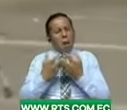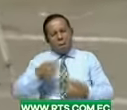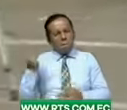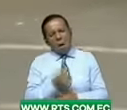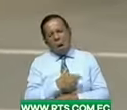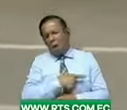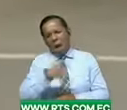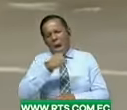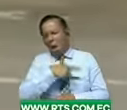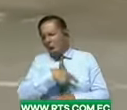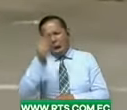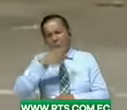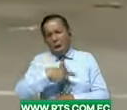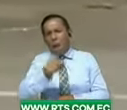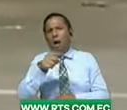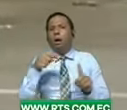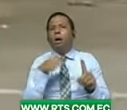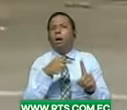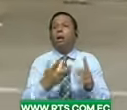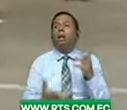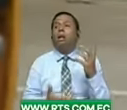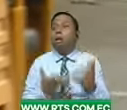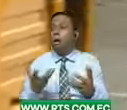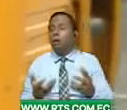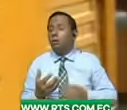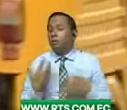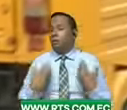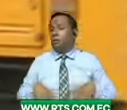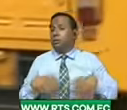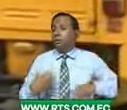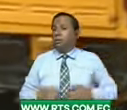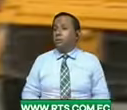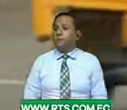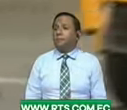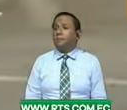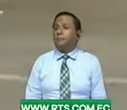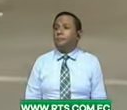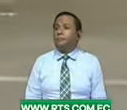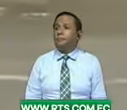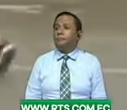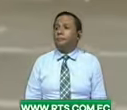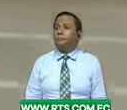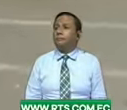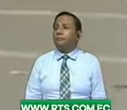pero eso solo despertó otra reacción con excesos.